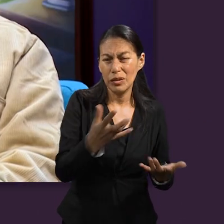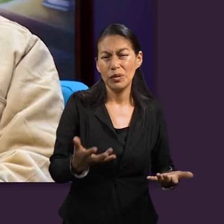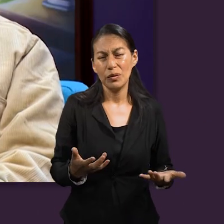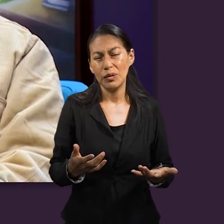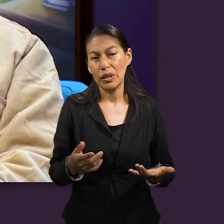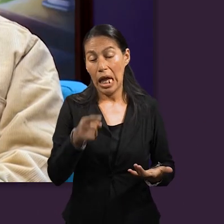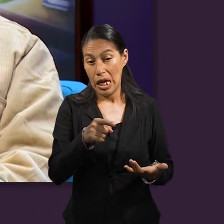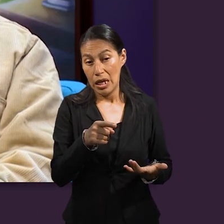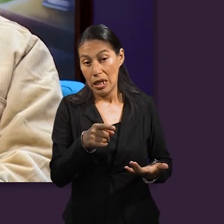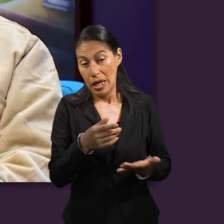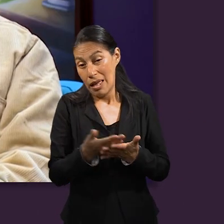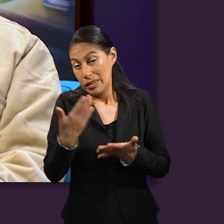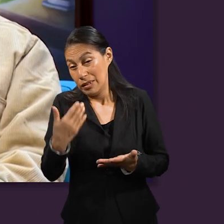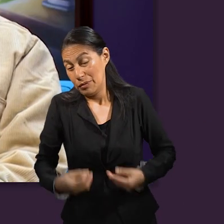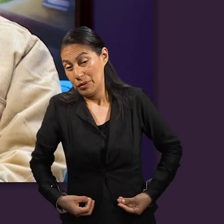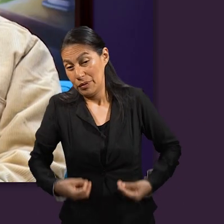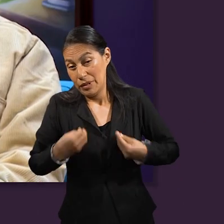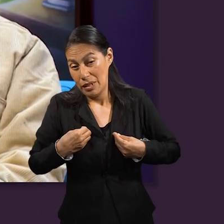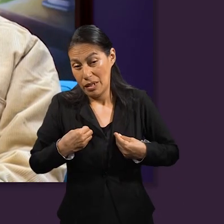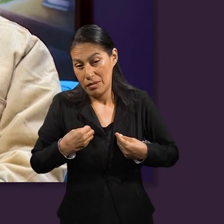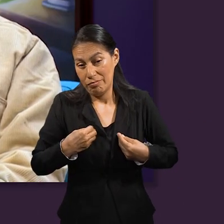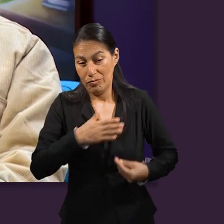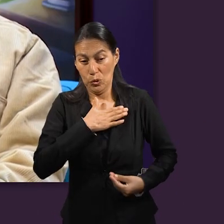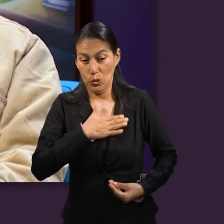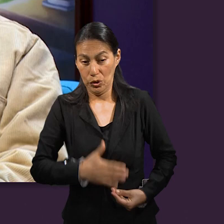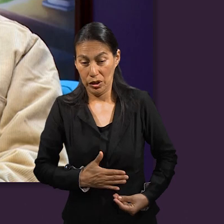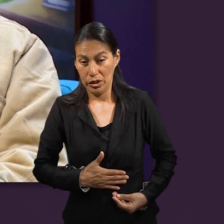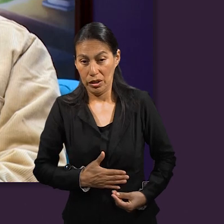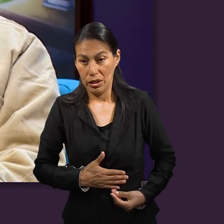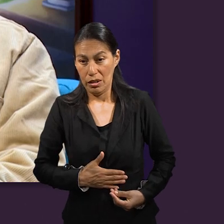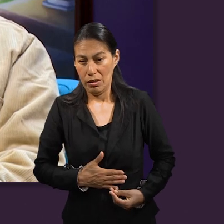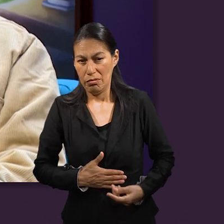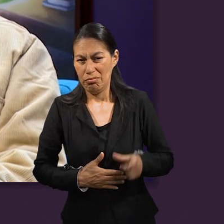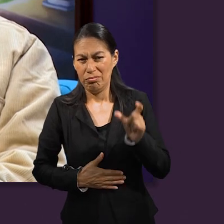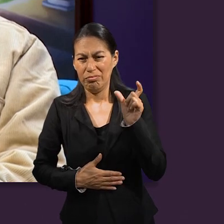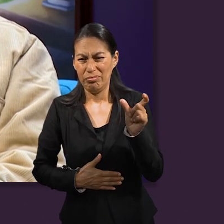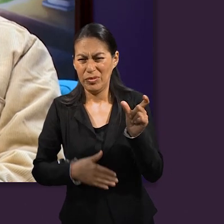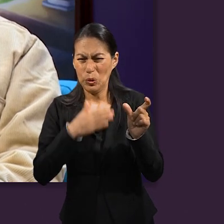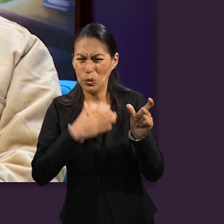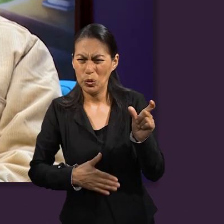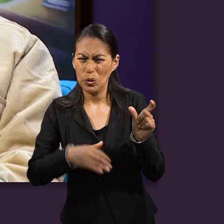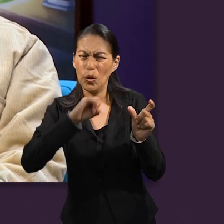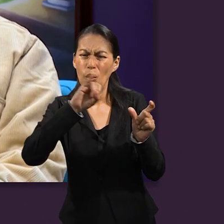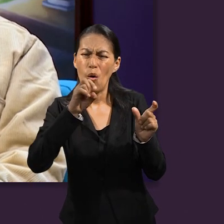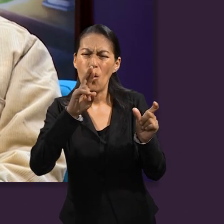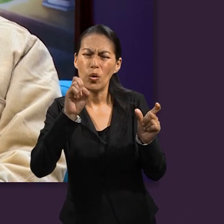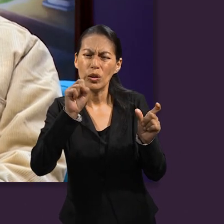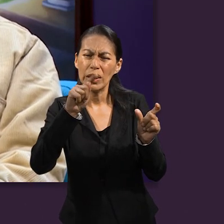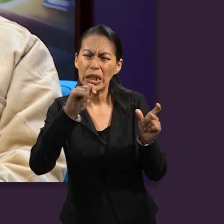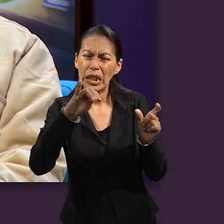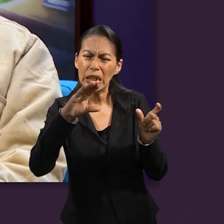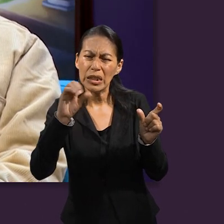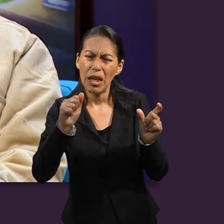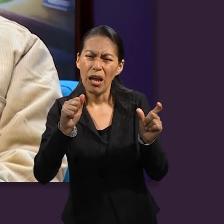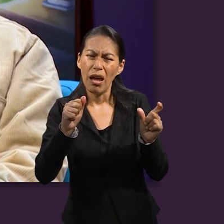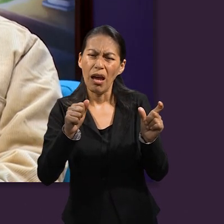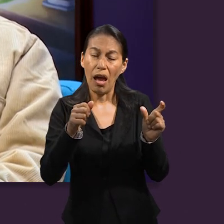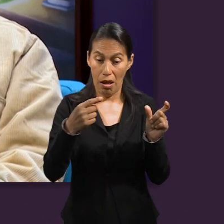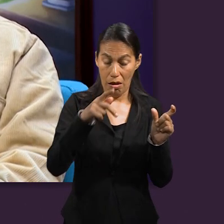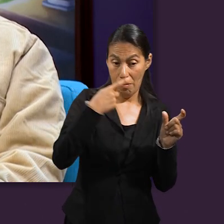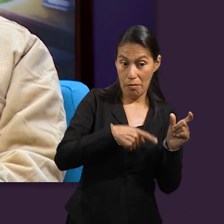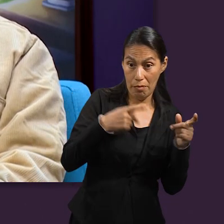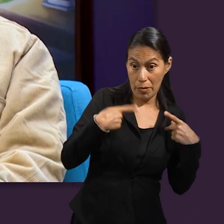en el cual vivían en estos tiempos pues el concepto de justicia era uno verdad o sea